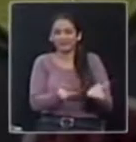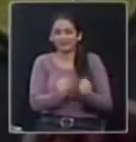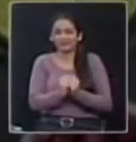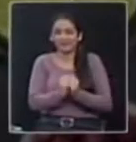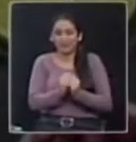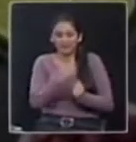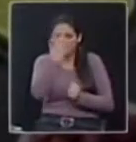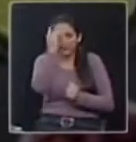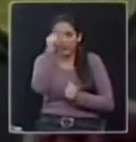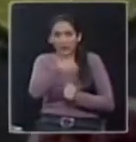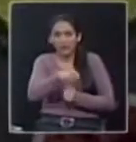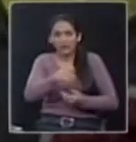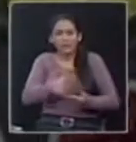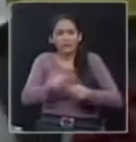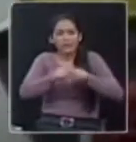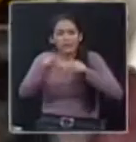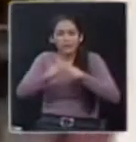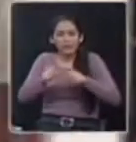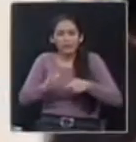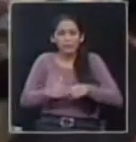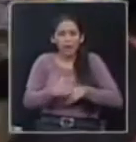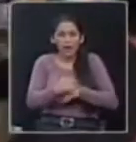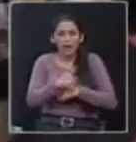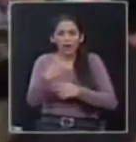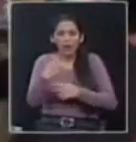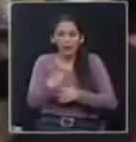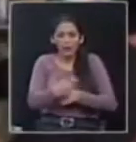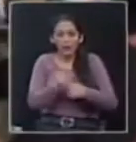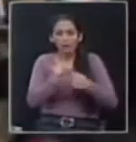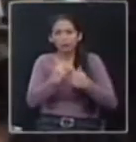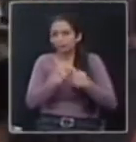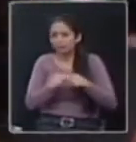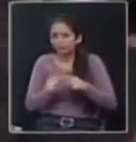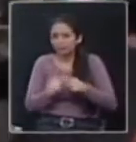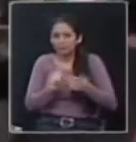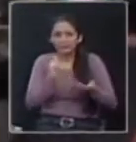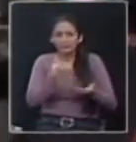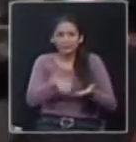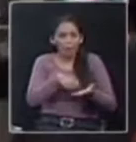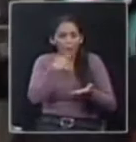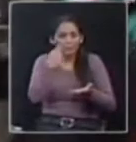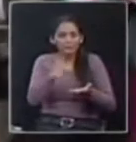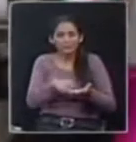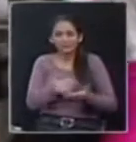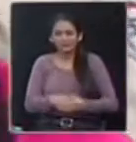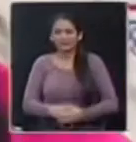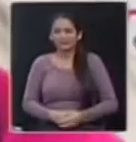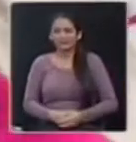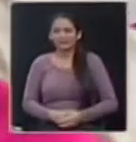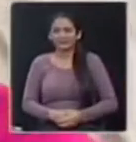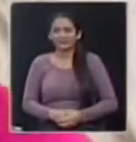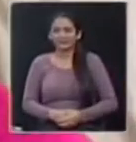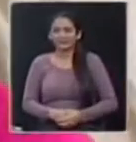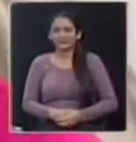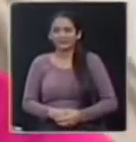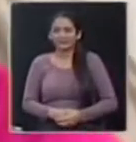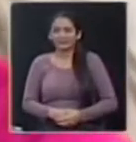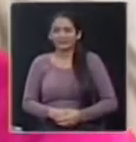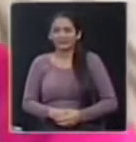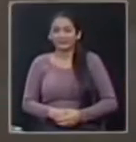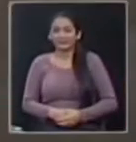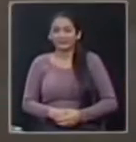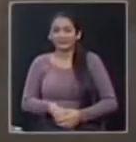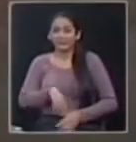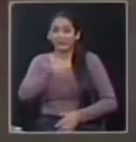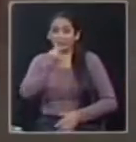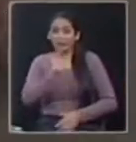reúne todas sus propiedades para un día a diario de cada persona realmente. El propietario de Gust Conchas asegura